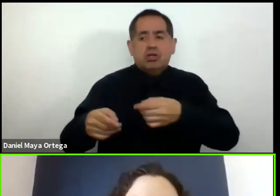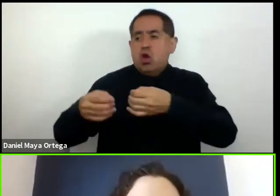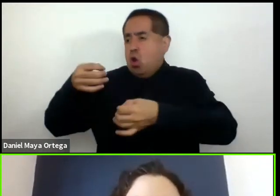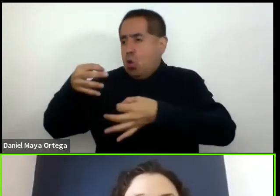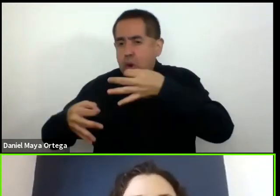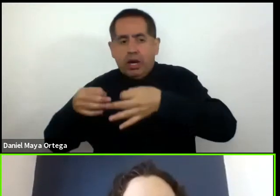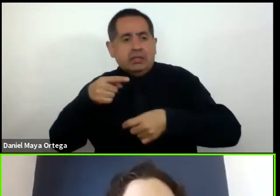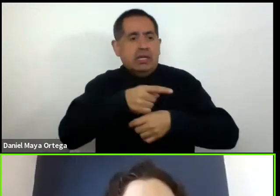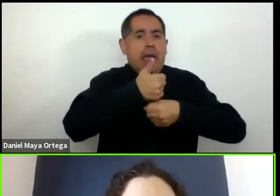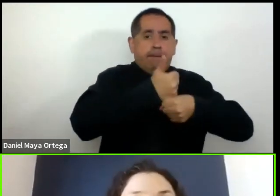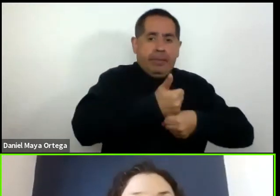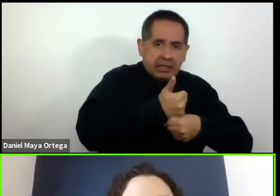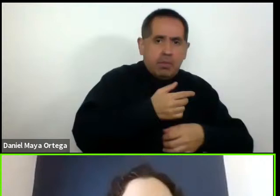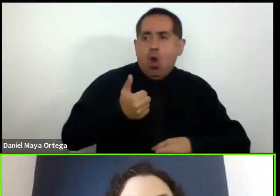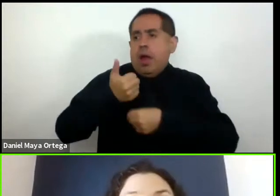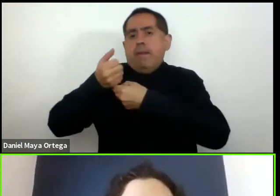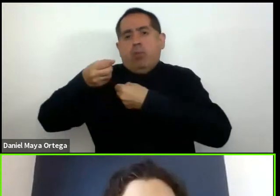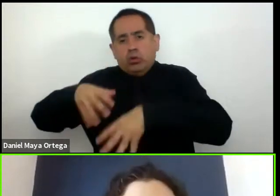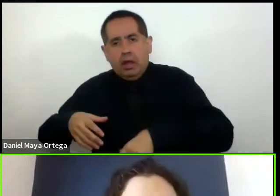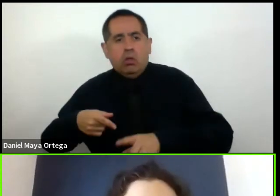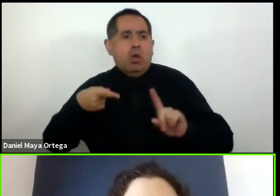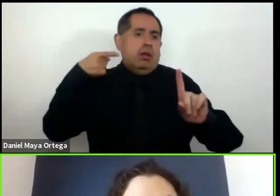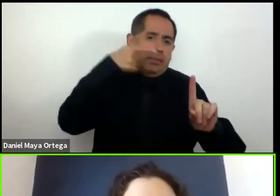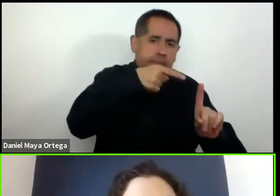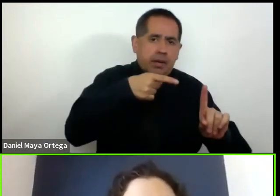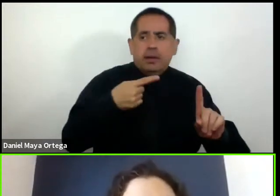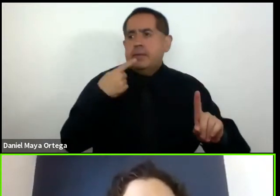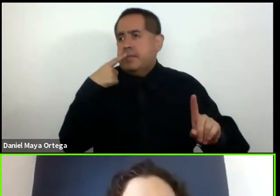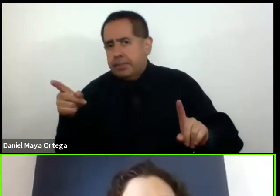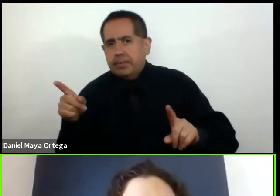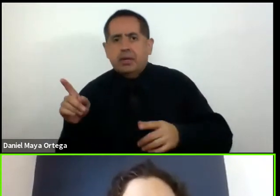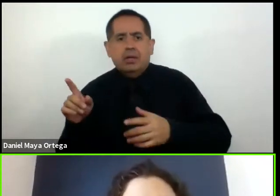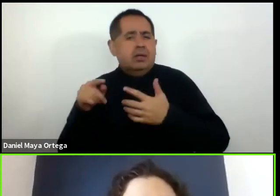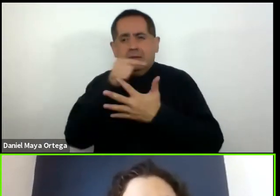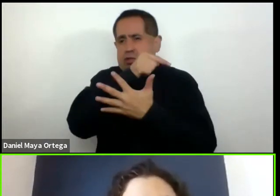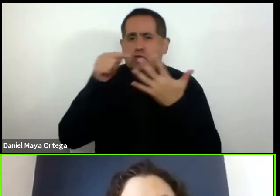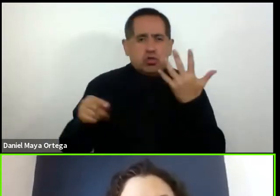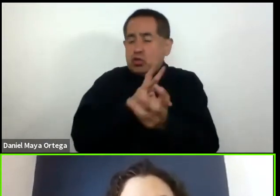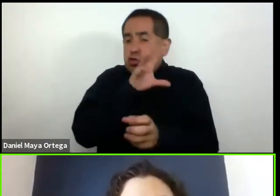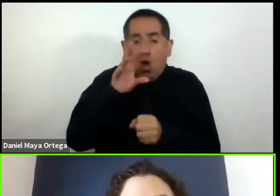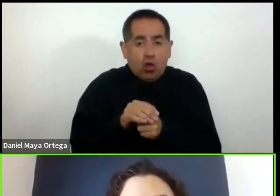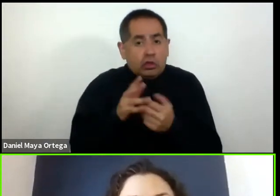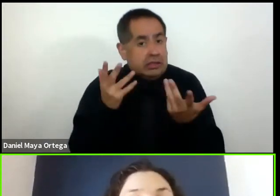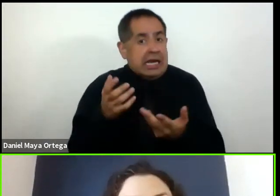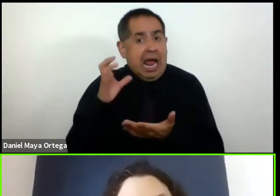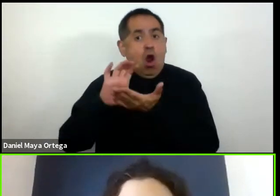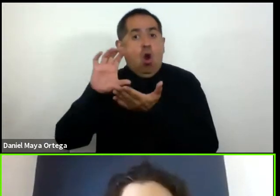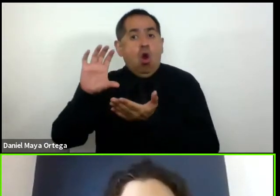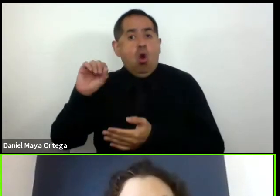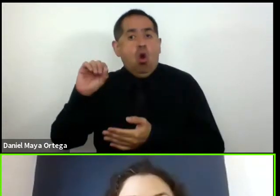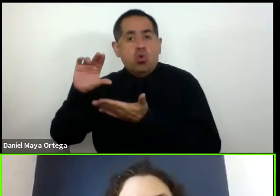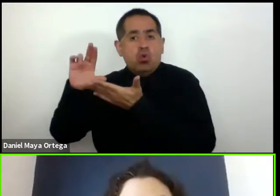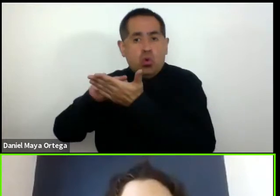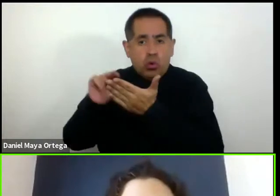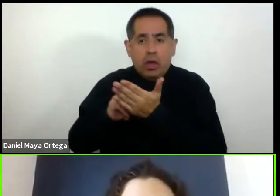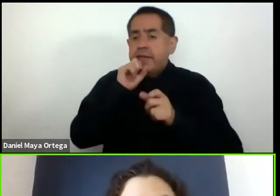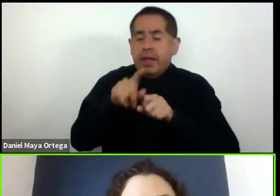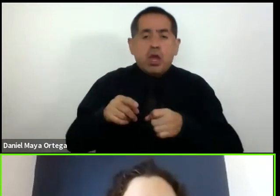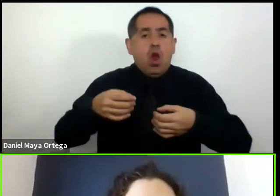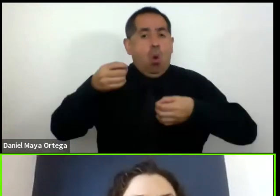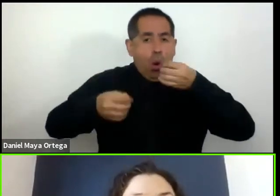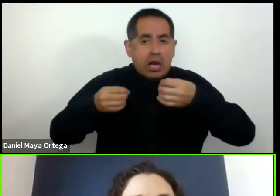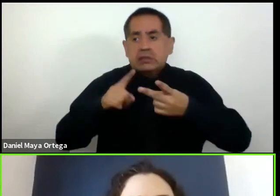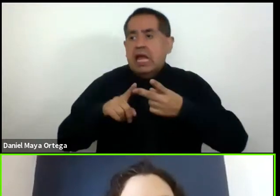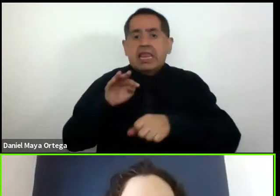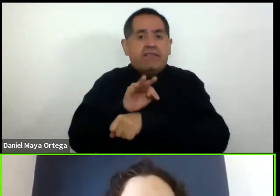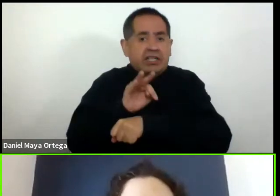de víctimas o imputados o testigos, también se trata, y es importante decirlo porque así lo plantea la Convención, de jueces, de defensores, es